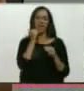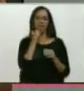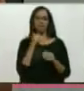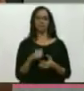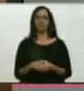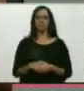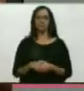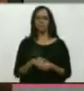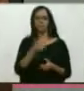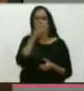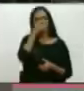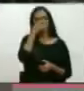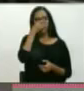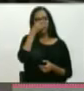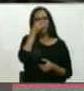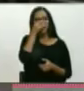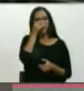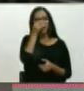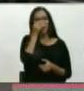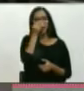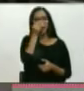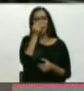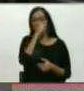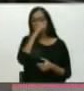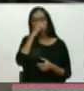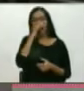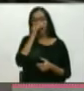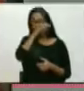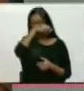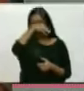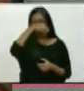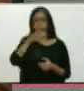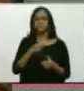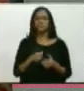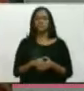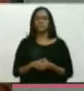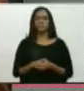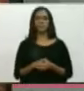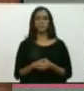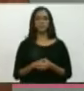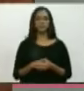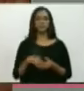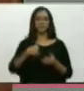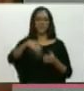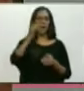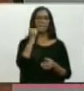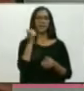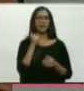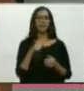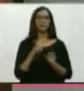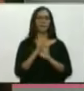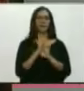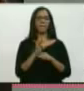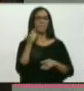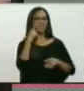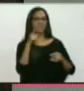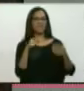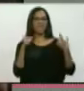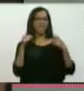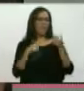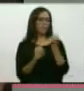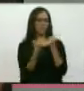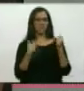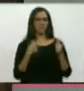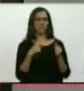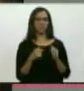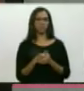señor, cabeza de mango. Cabeza de mango, suéltalo en el centro de Caracas, pues. Pa' ver. Pa' que haga una manifestación y se toma. Miren el apoyo que yo tengo. Pues claro que todo el